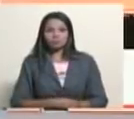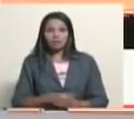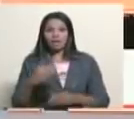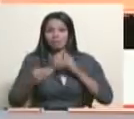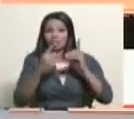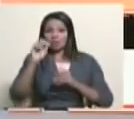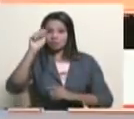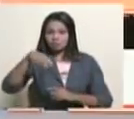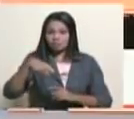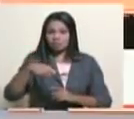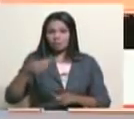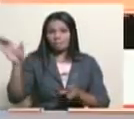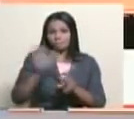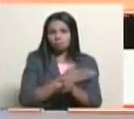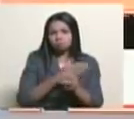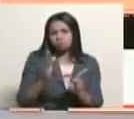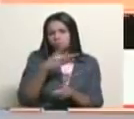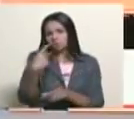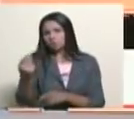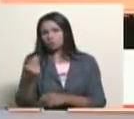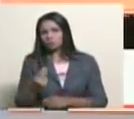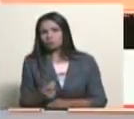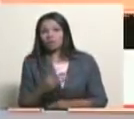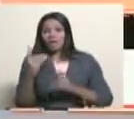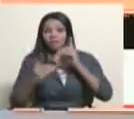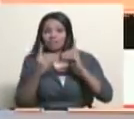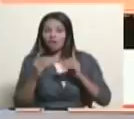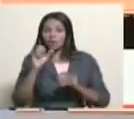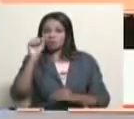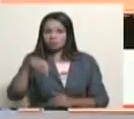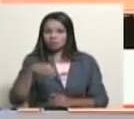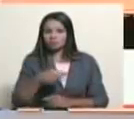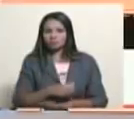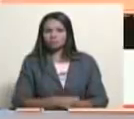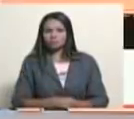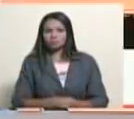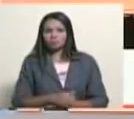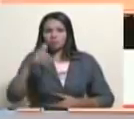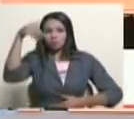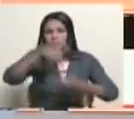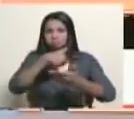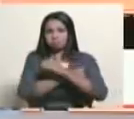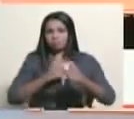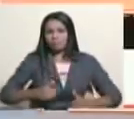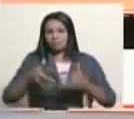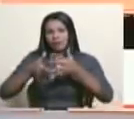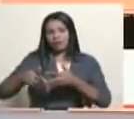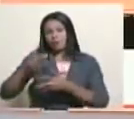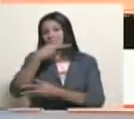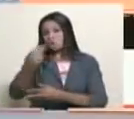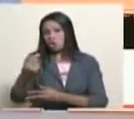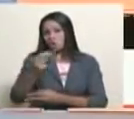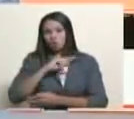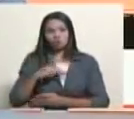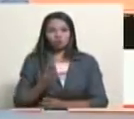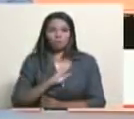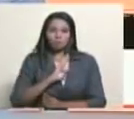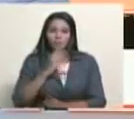sí, golpismo no. Diálogo sí, intervención militar gringa no. Esa es nuestra